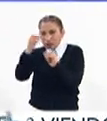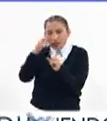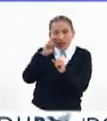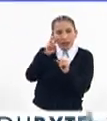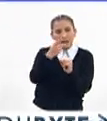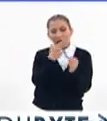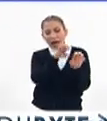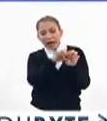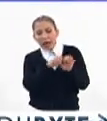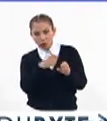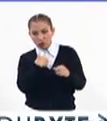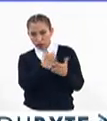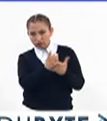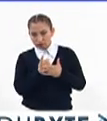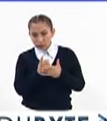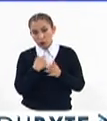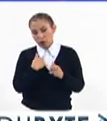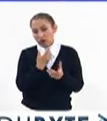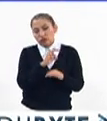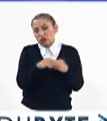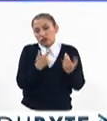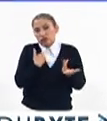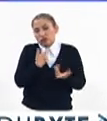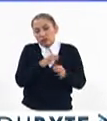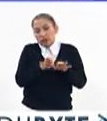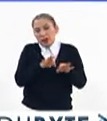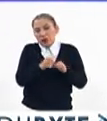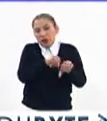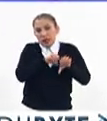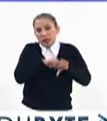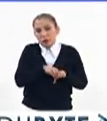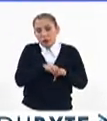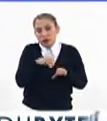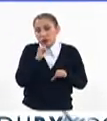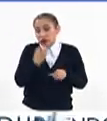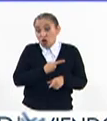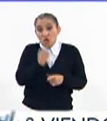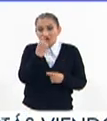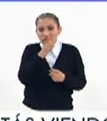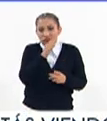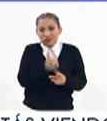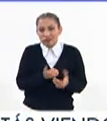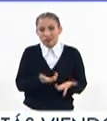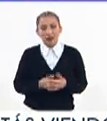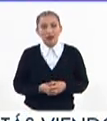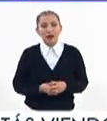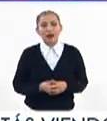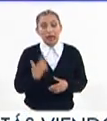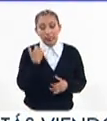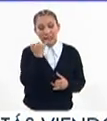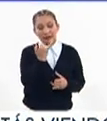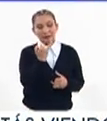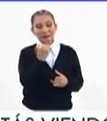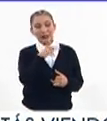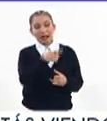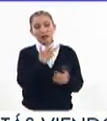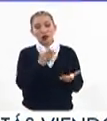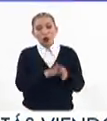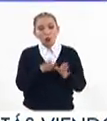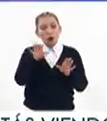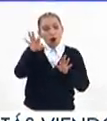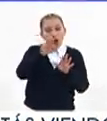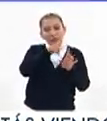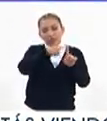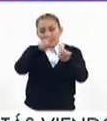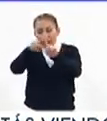de las experiencias del equipo con el que trabajo, ¿no? Porque todo esto pues, es un trabajo de equipo, nada se hace solo. Y la idea pues, es pasar por un